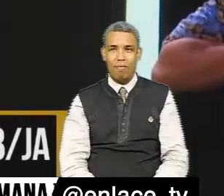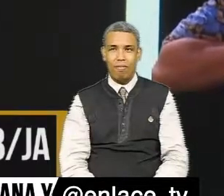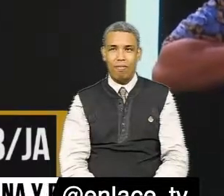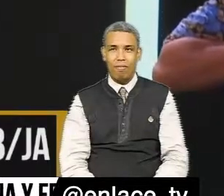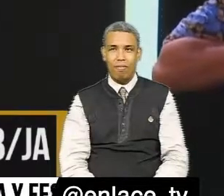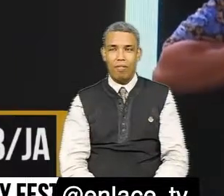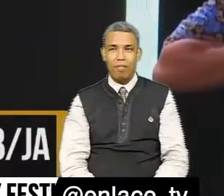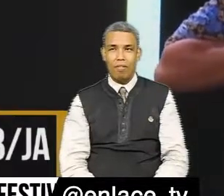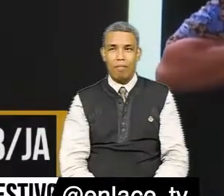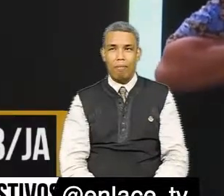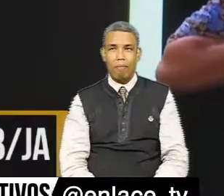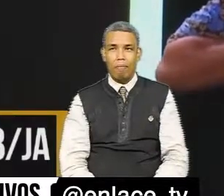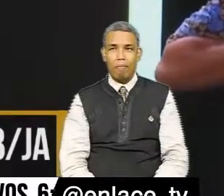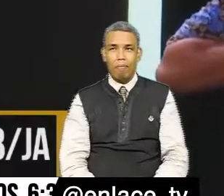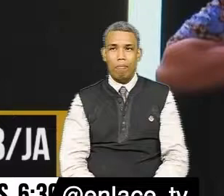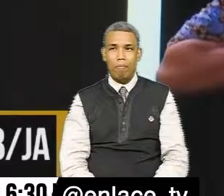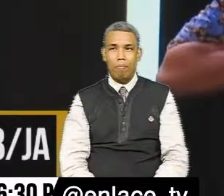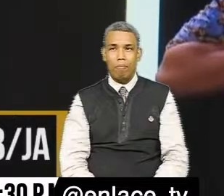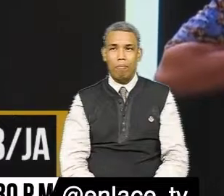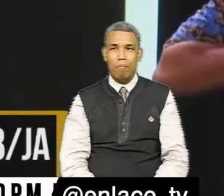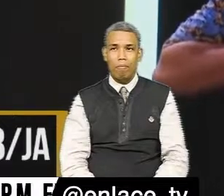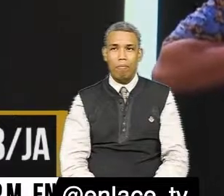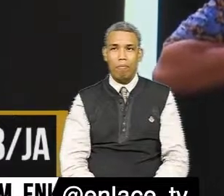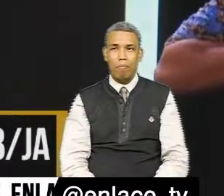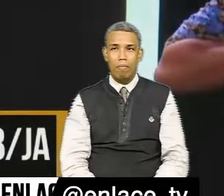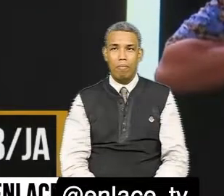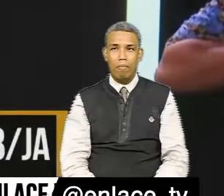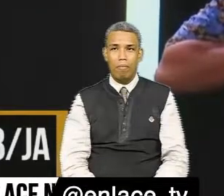el que el cielo está llorando